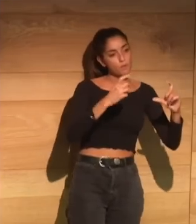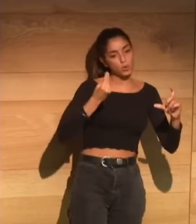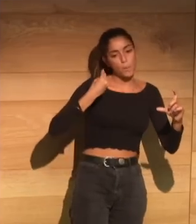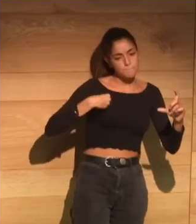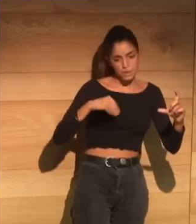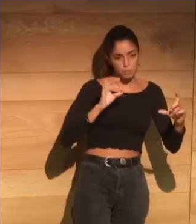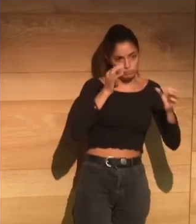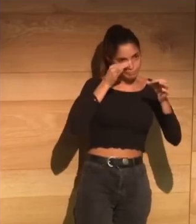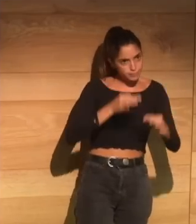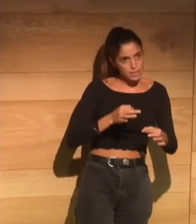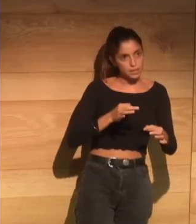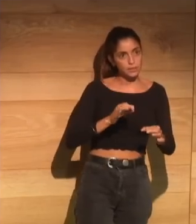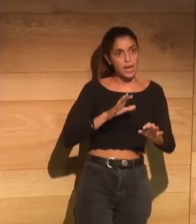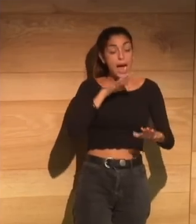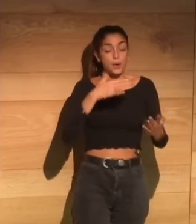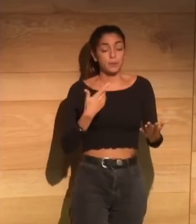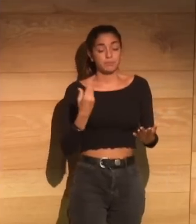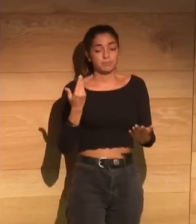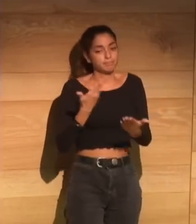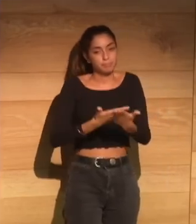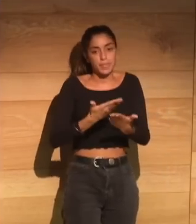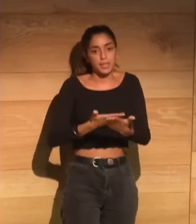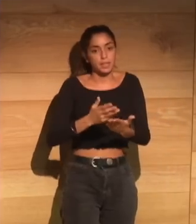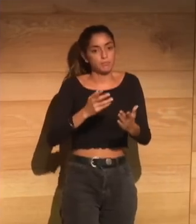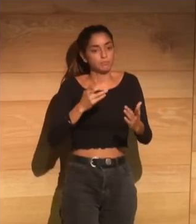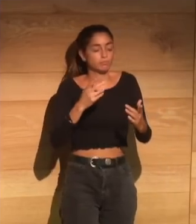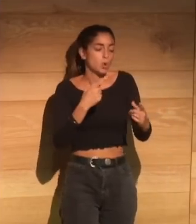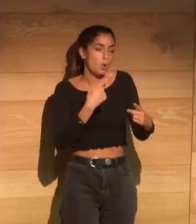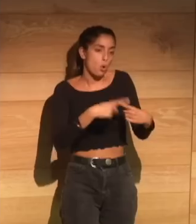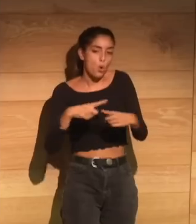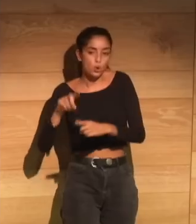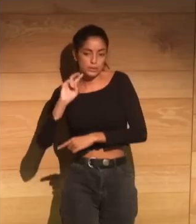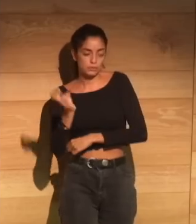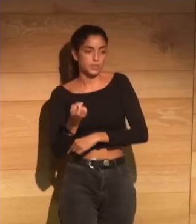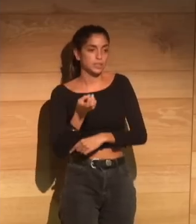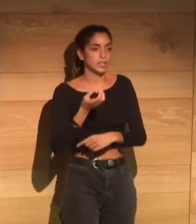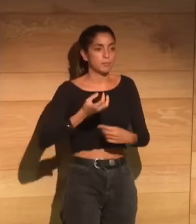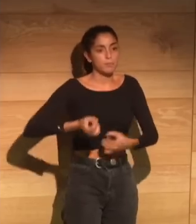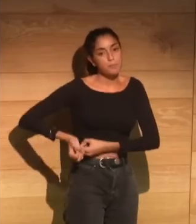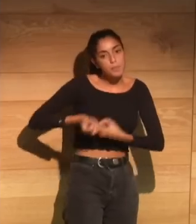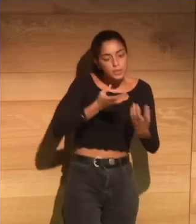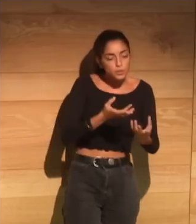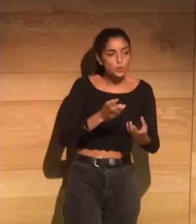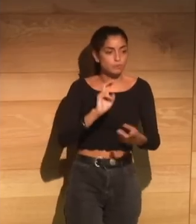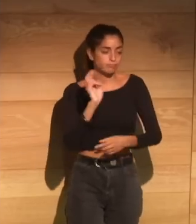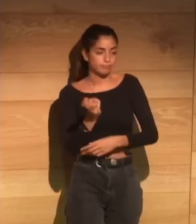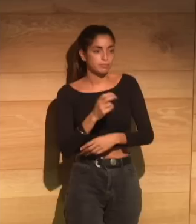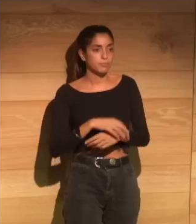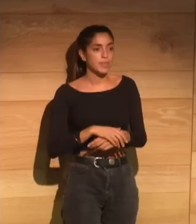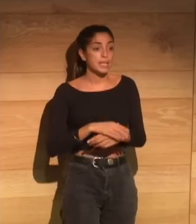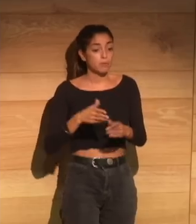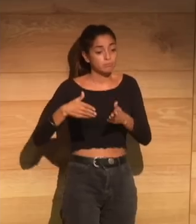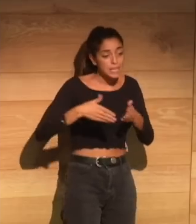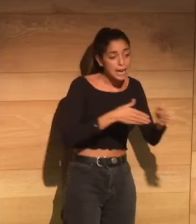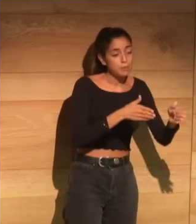qué? Ahora pedimos otra serie de cosas. Estilo, textura, voluntad expresiva. Pero es un camino que se hace de esta manera. Y